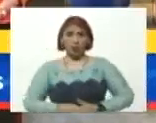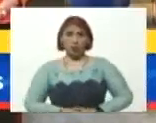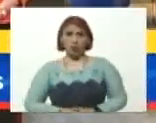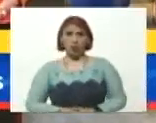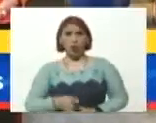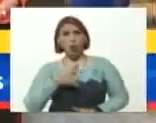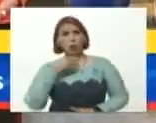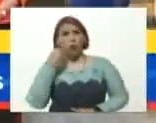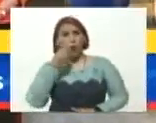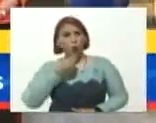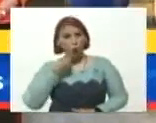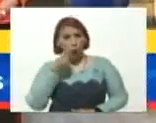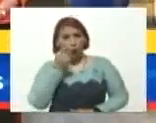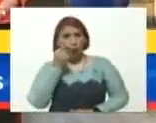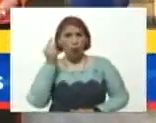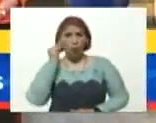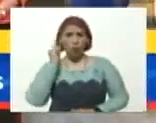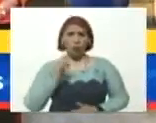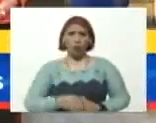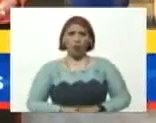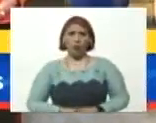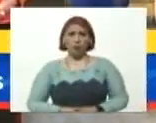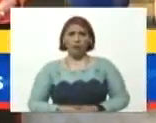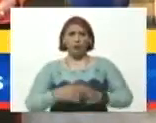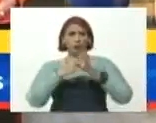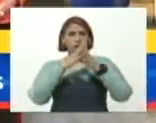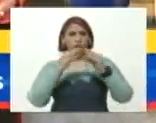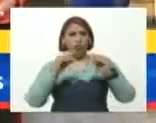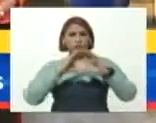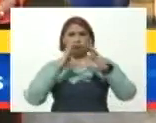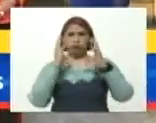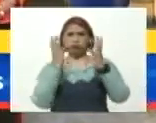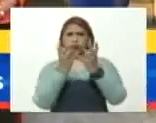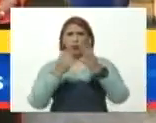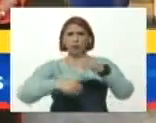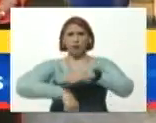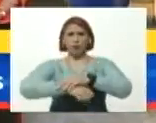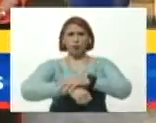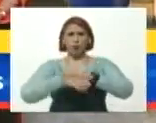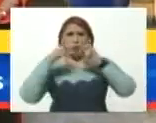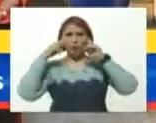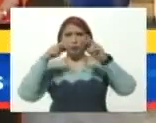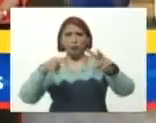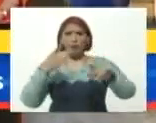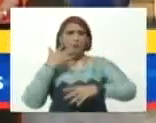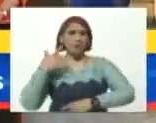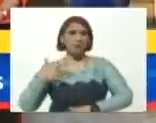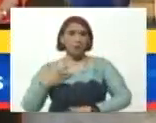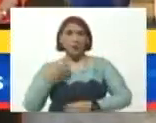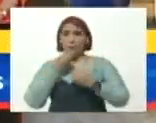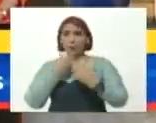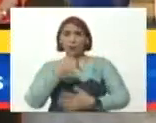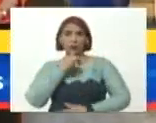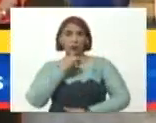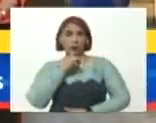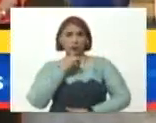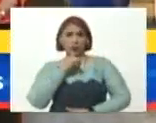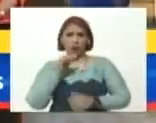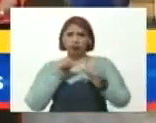los jóvenes, a las jóvenes y a todo el mundo futbolero de Venezuela. Buenas noticias para seguir creciendo,